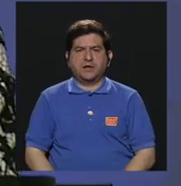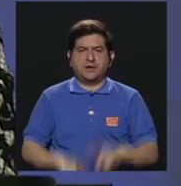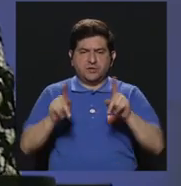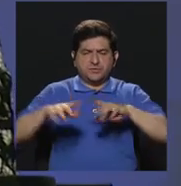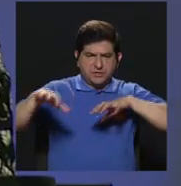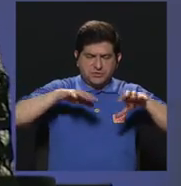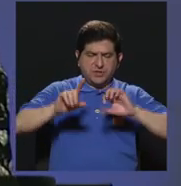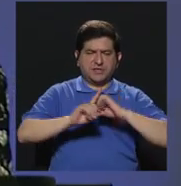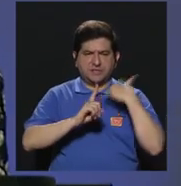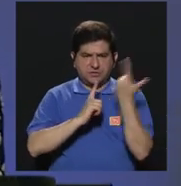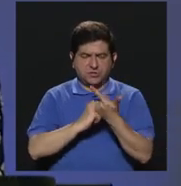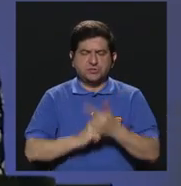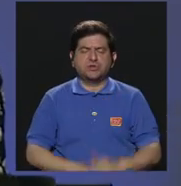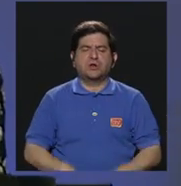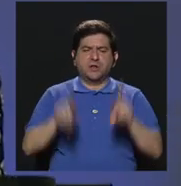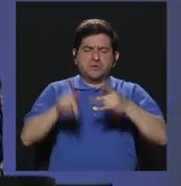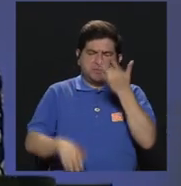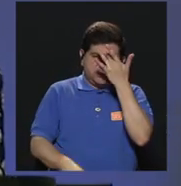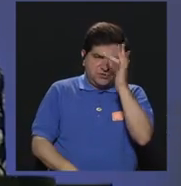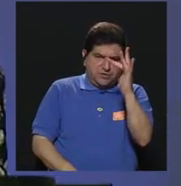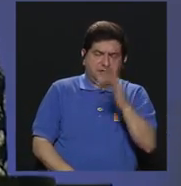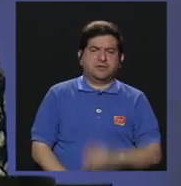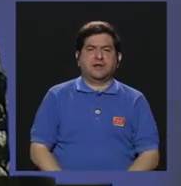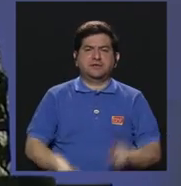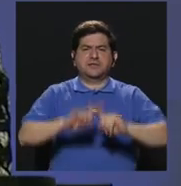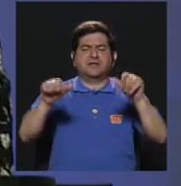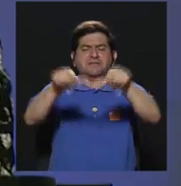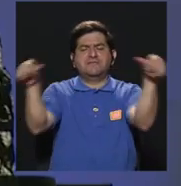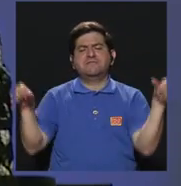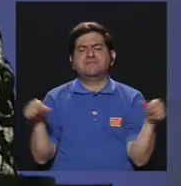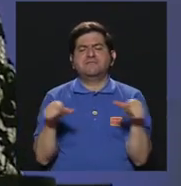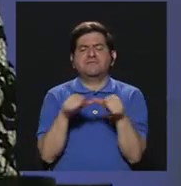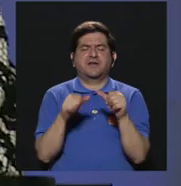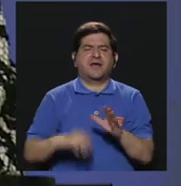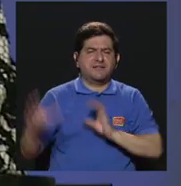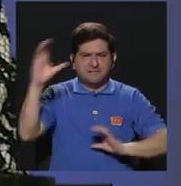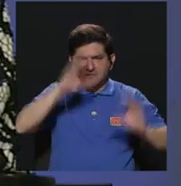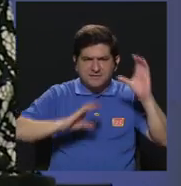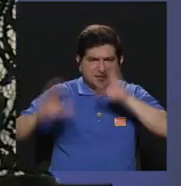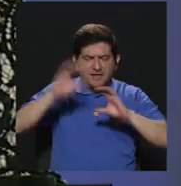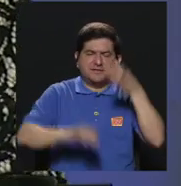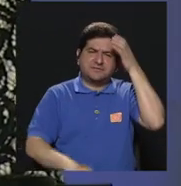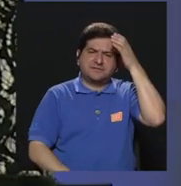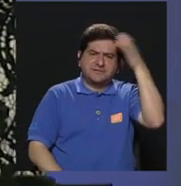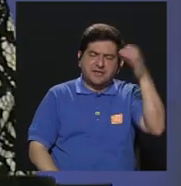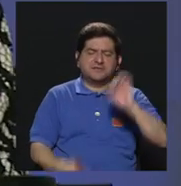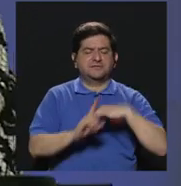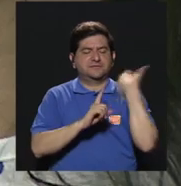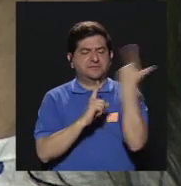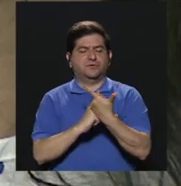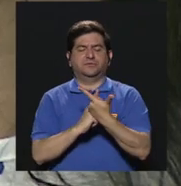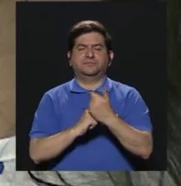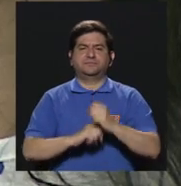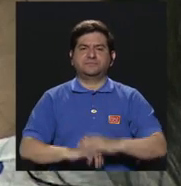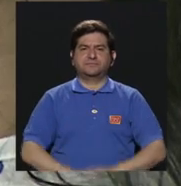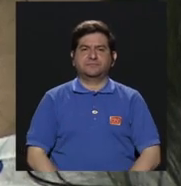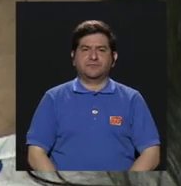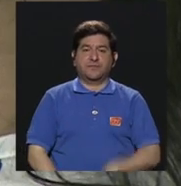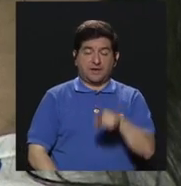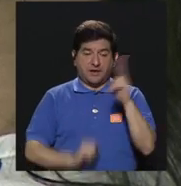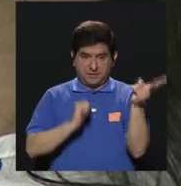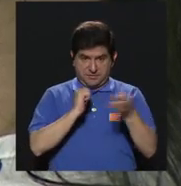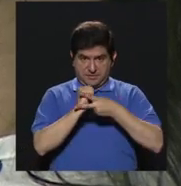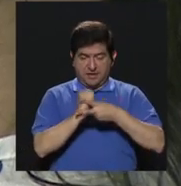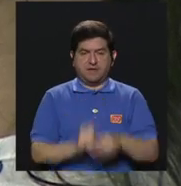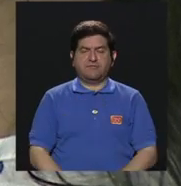activistas sociales e intelectuales en múltiples campos científicos, culturales y sociales. En esta